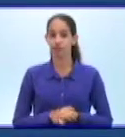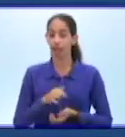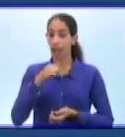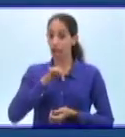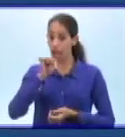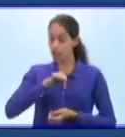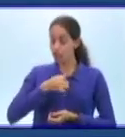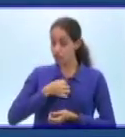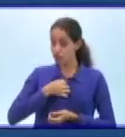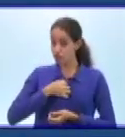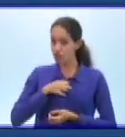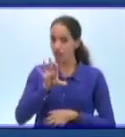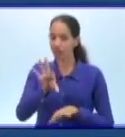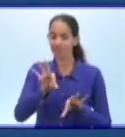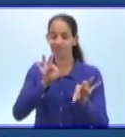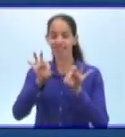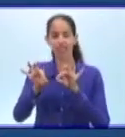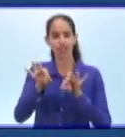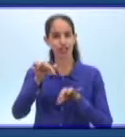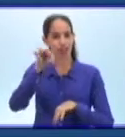seleccioné estas palabras